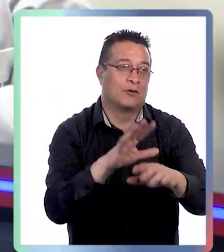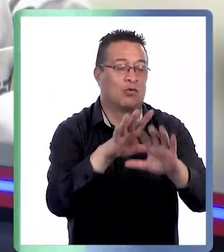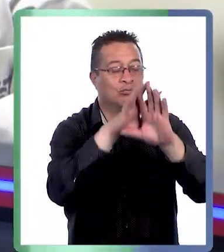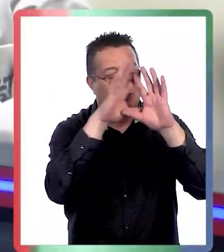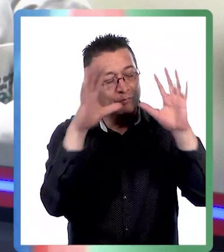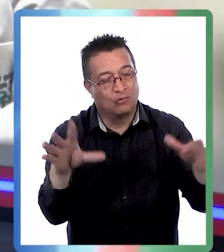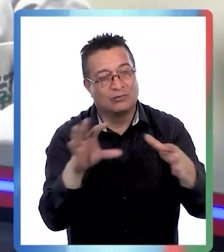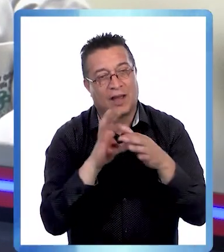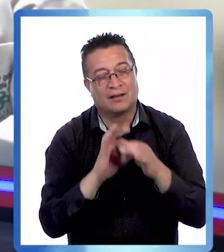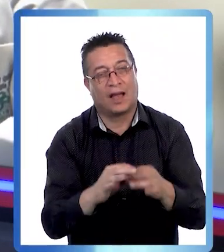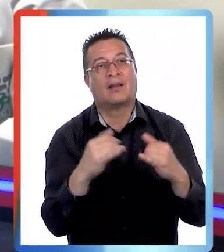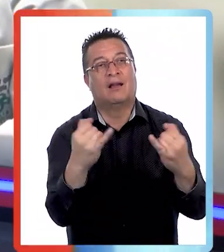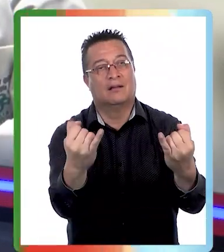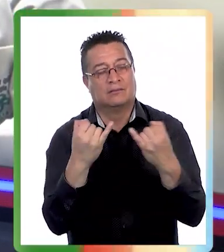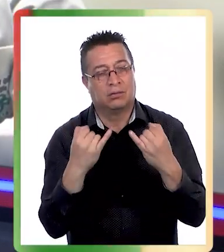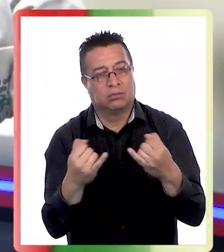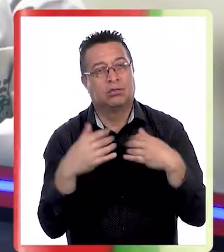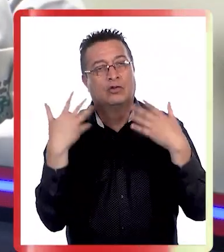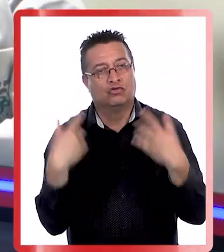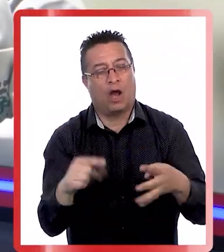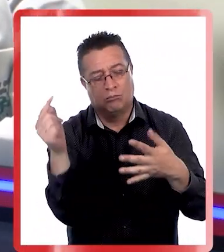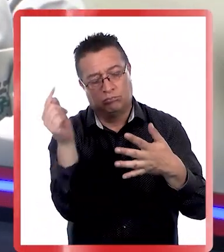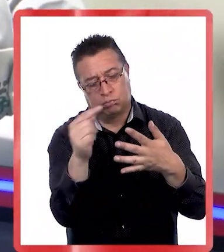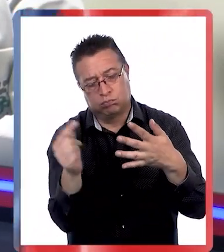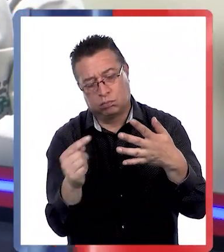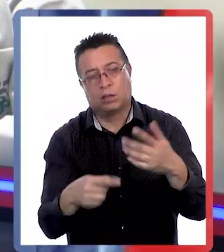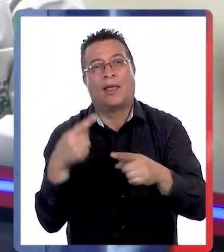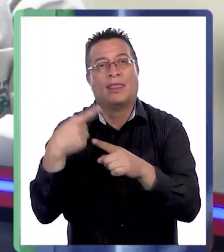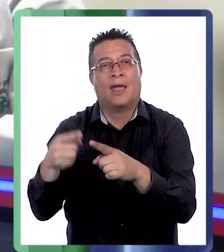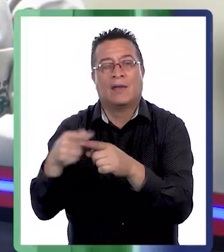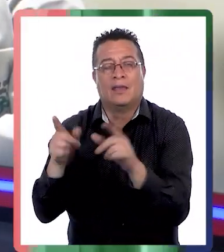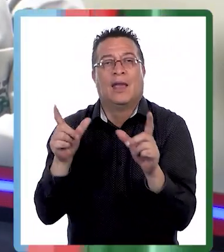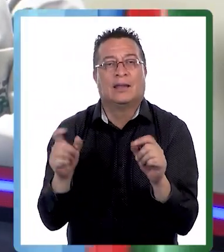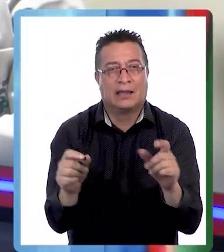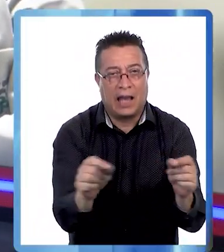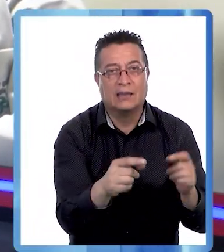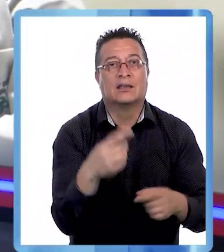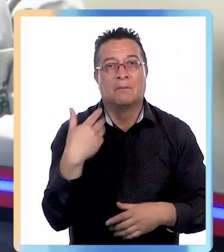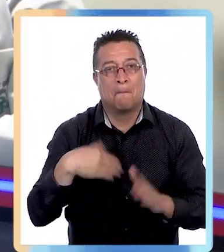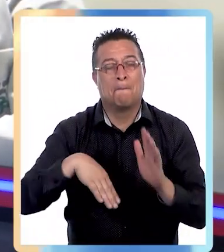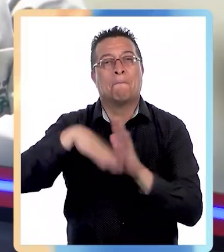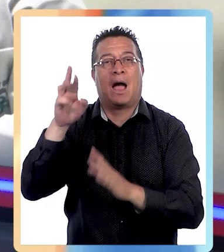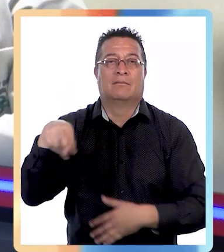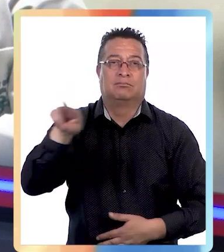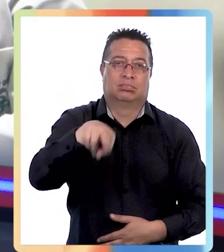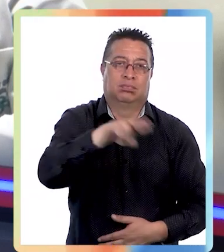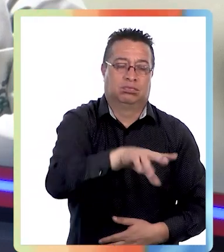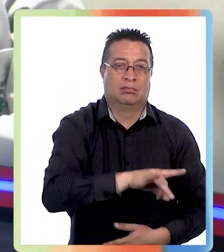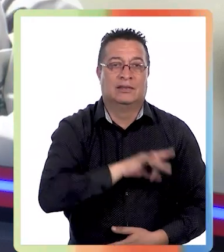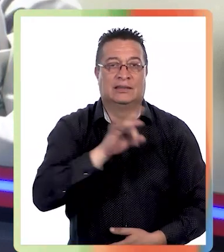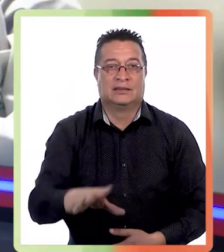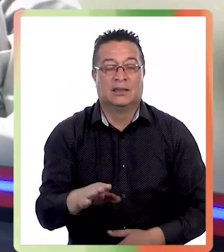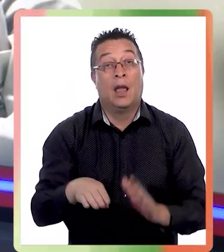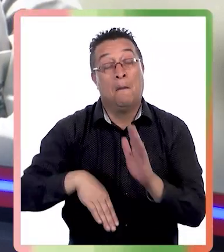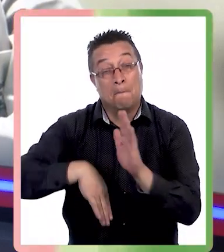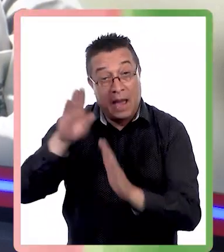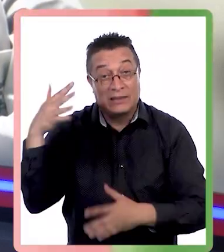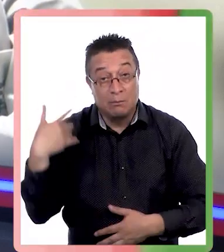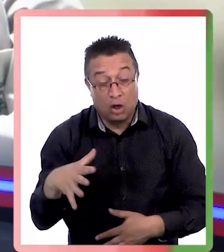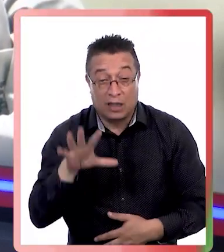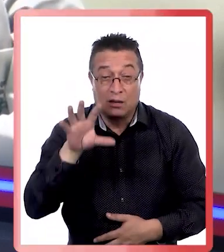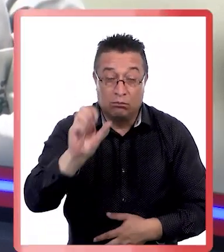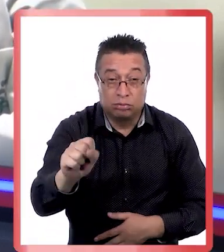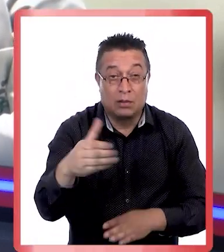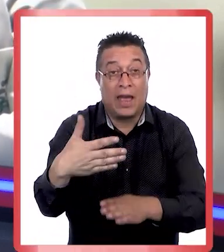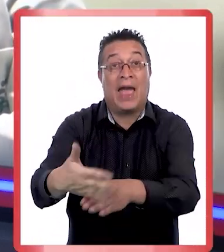por la información. Ya pudimos repasar un poco los distintos tipos de cáncer que se hacen más presentes en el país, lo fundamental de la detección temprana